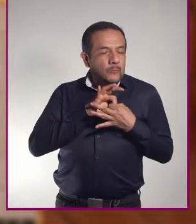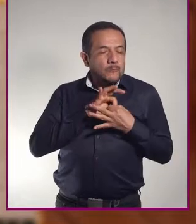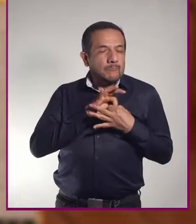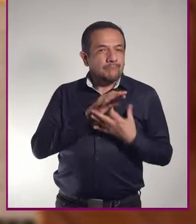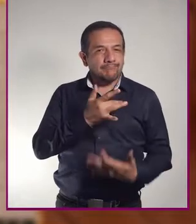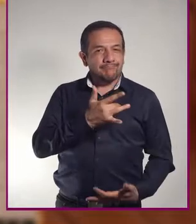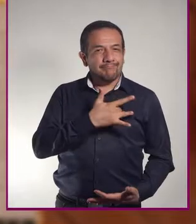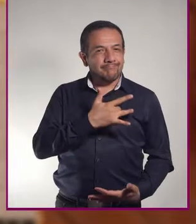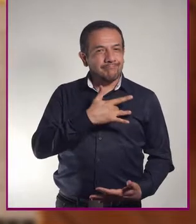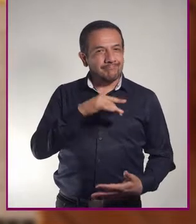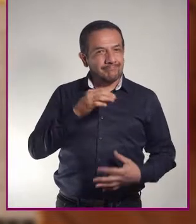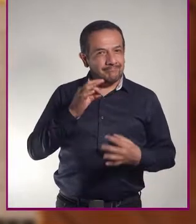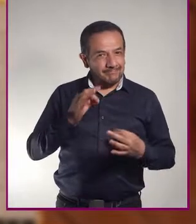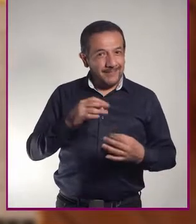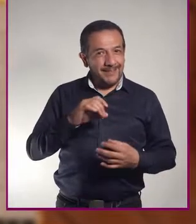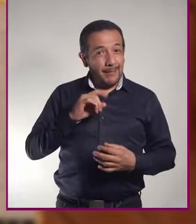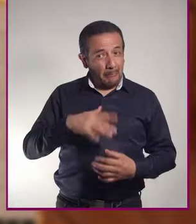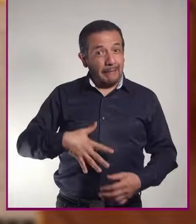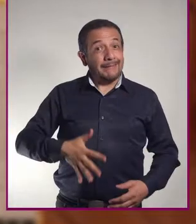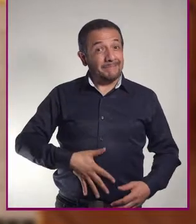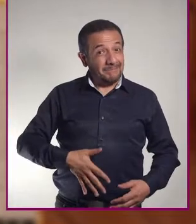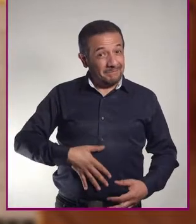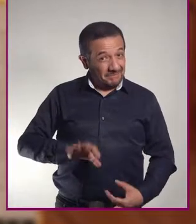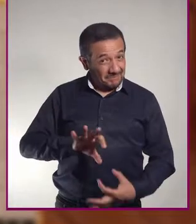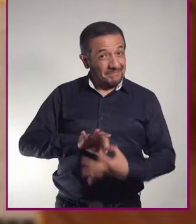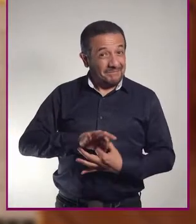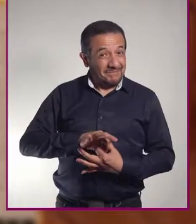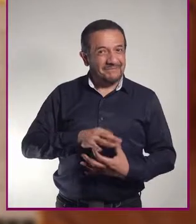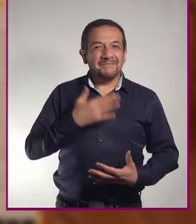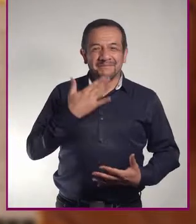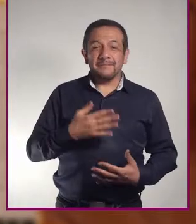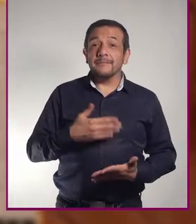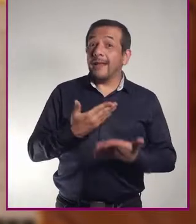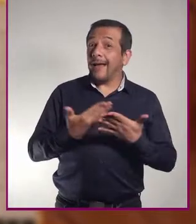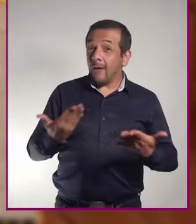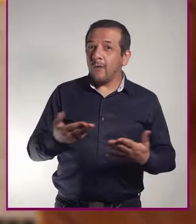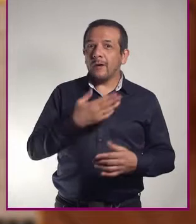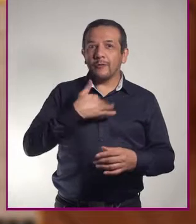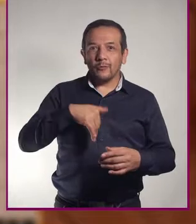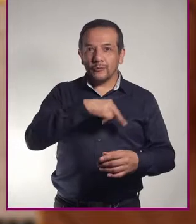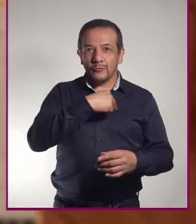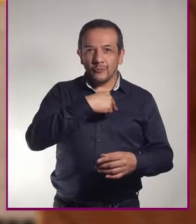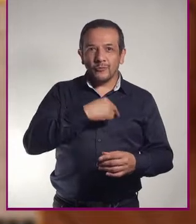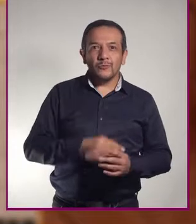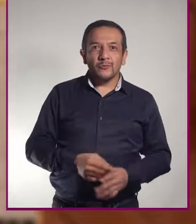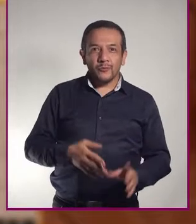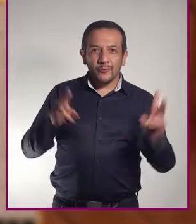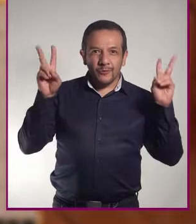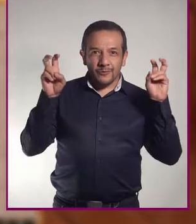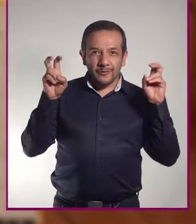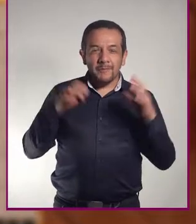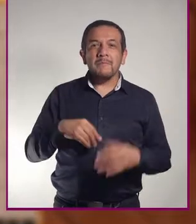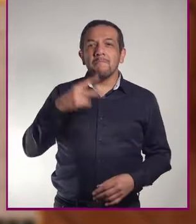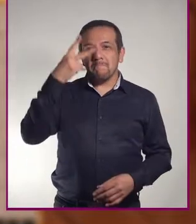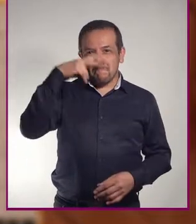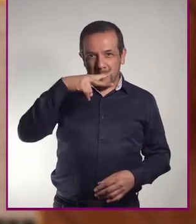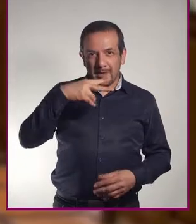de tu corazón y de tu estómago. En esta ocasión hablaremos de la cocina